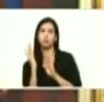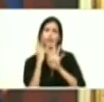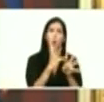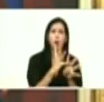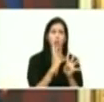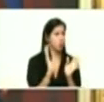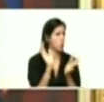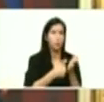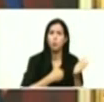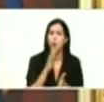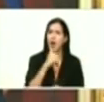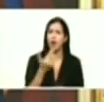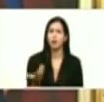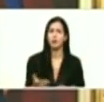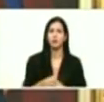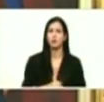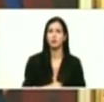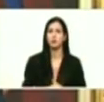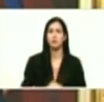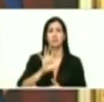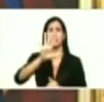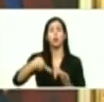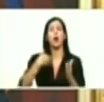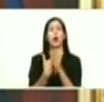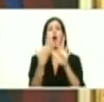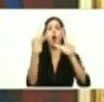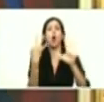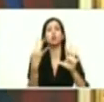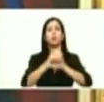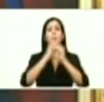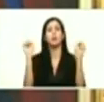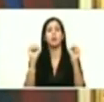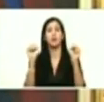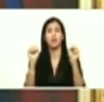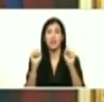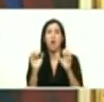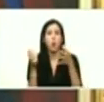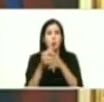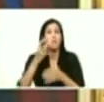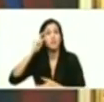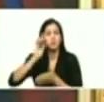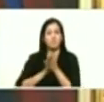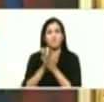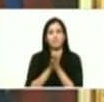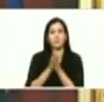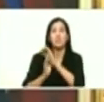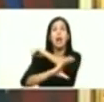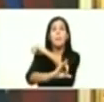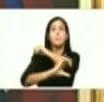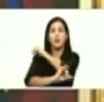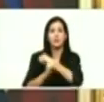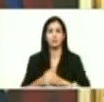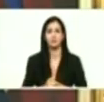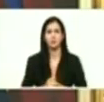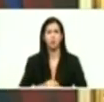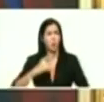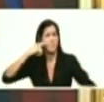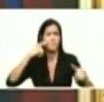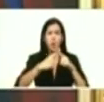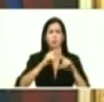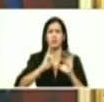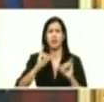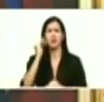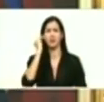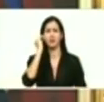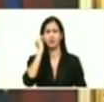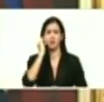nada ah pero de 5 a 8 de la mañana está la banda que ellos mismos llaman los agarramos con las manos en la masa pues